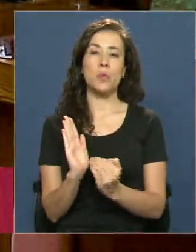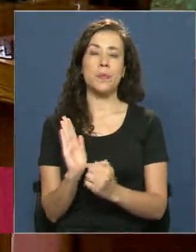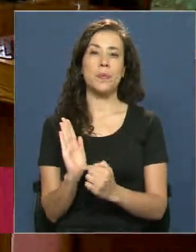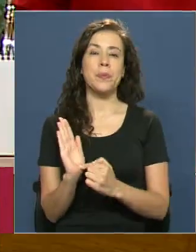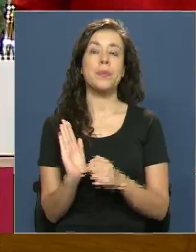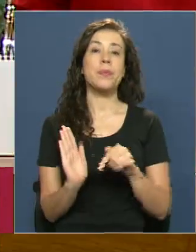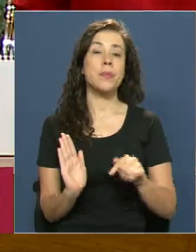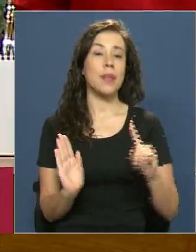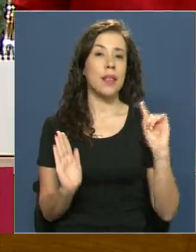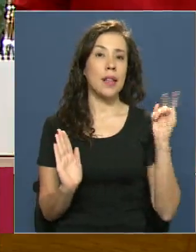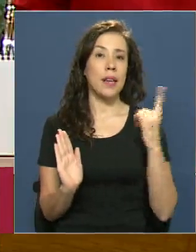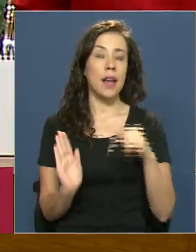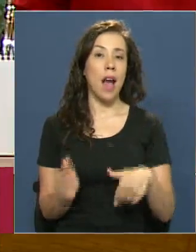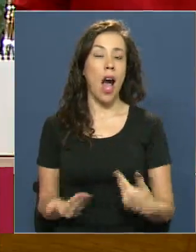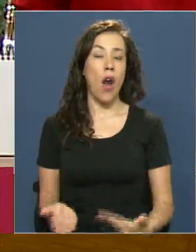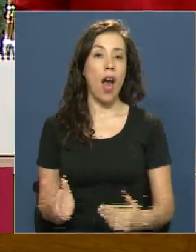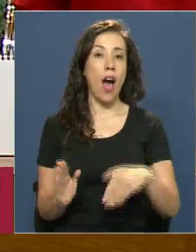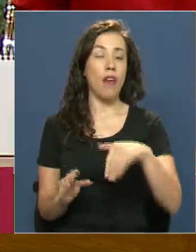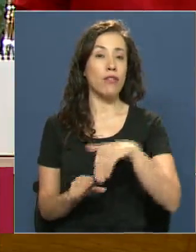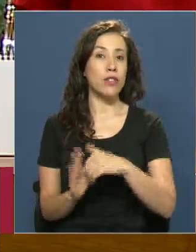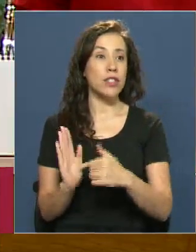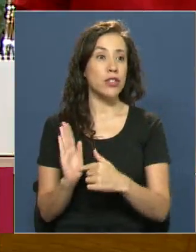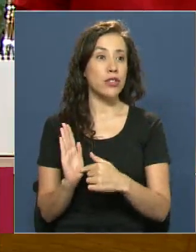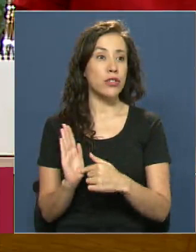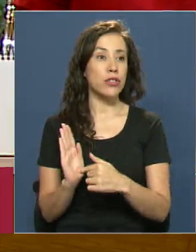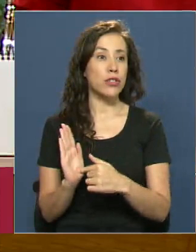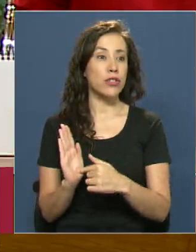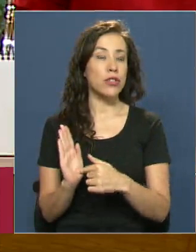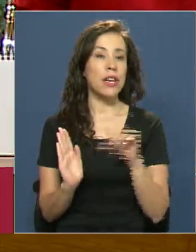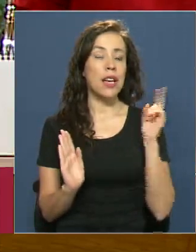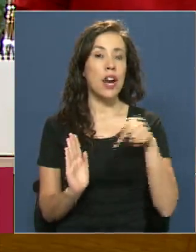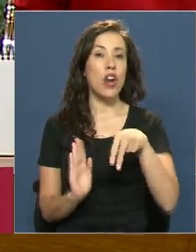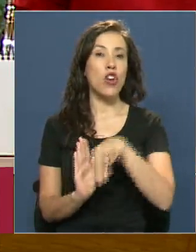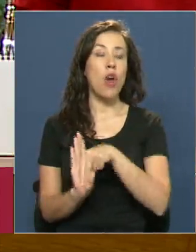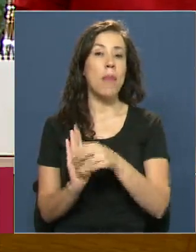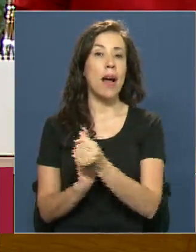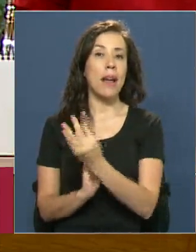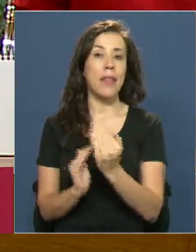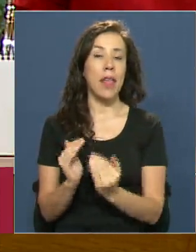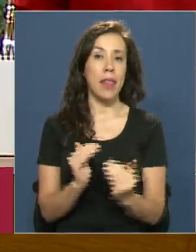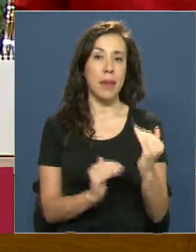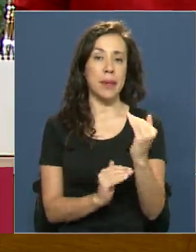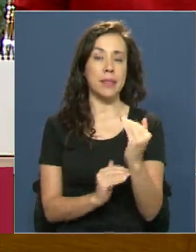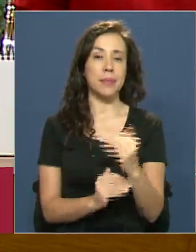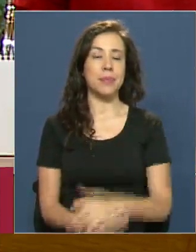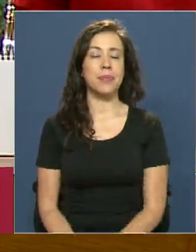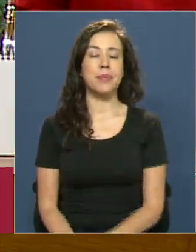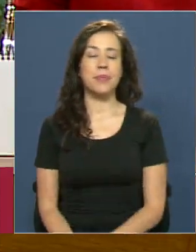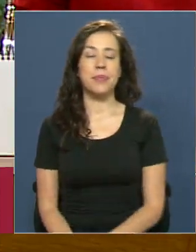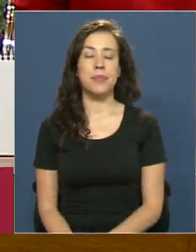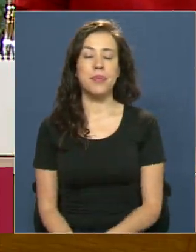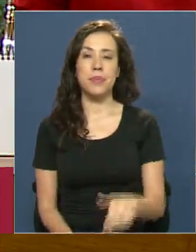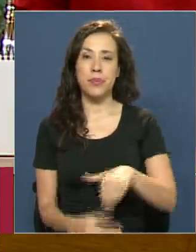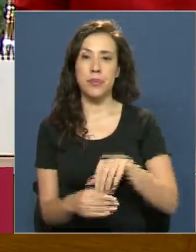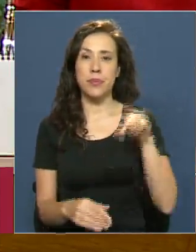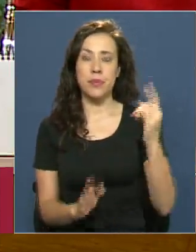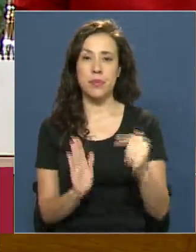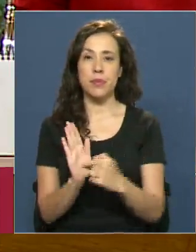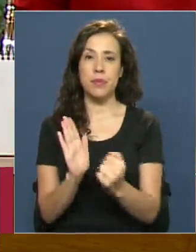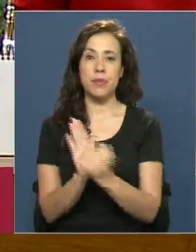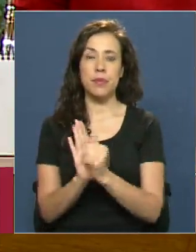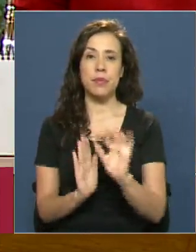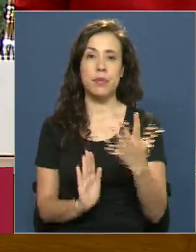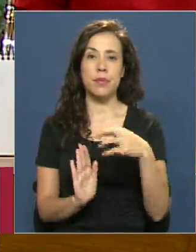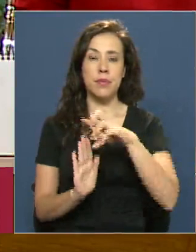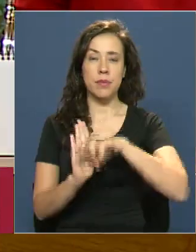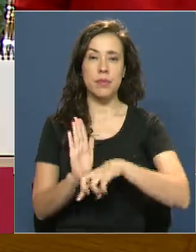Vamos ahora a la votación general con normas de quórum. En votación general, el artículo 5